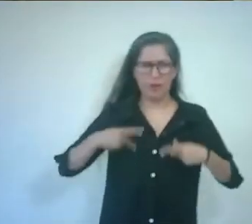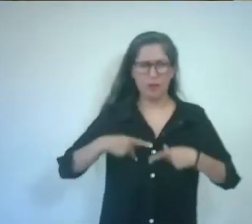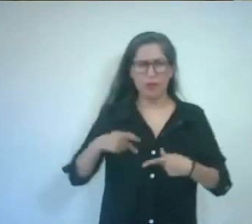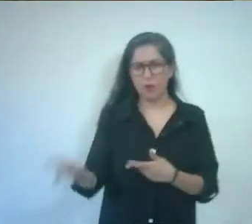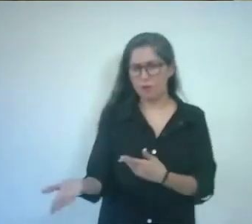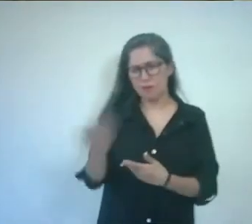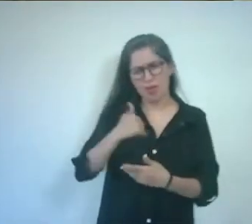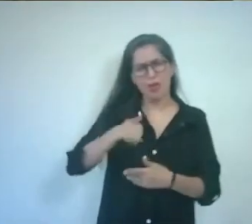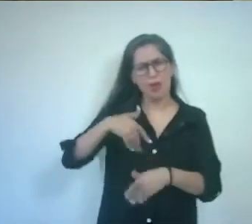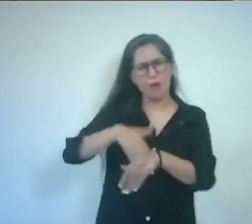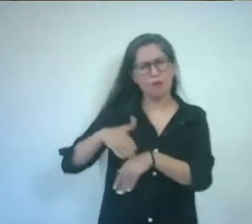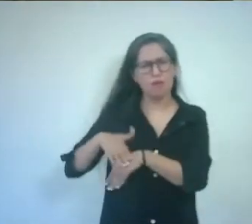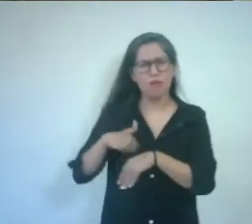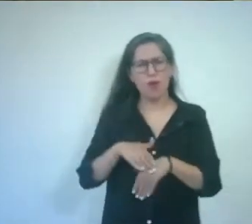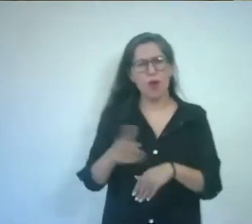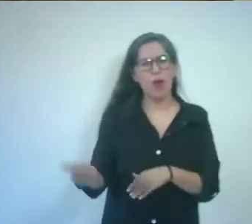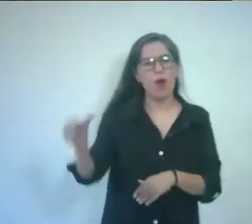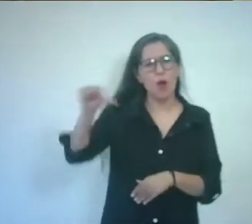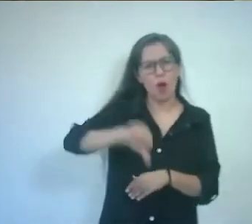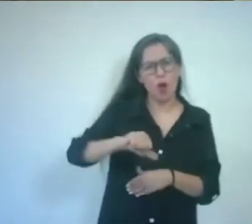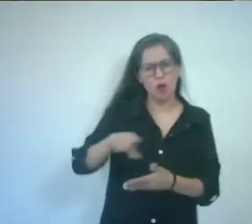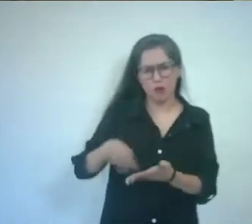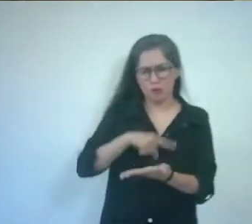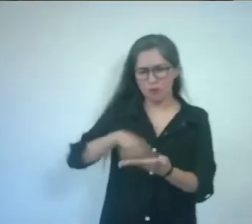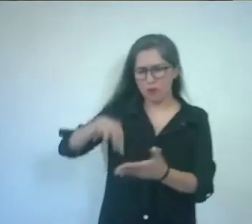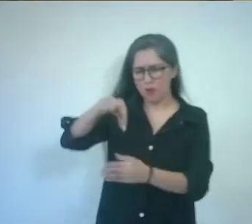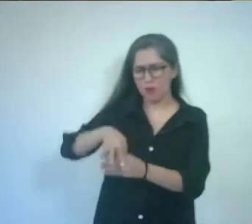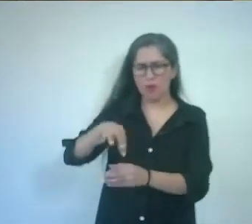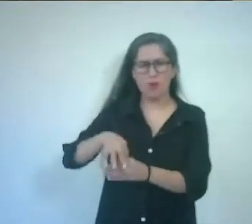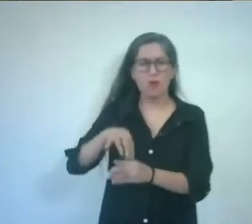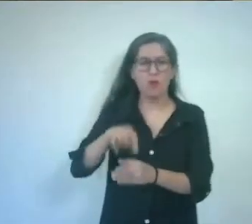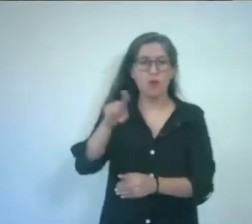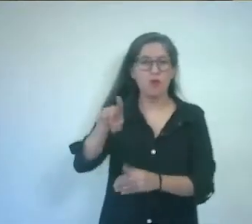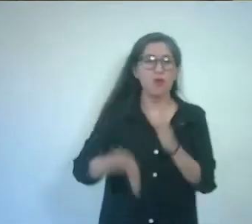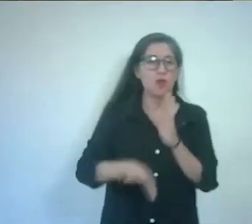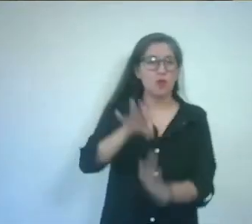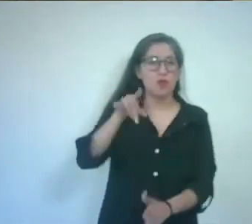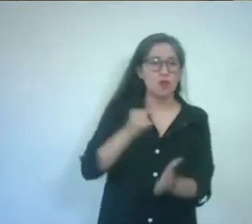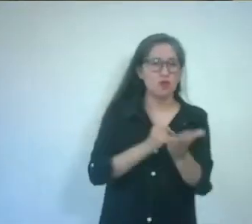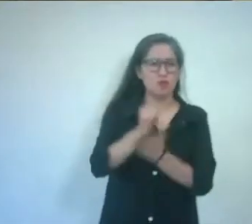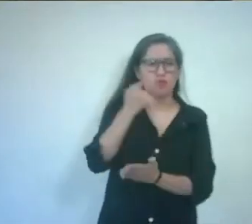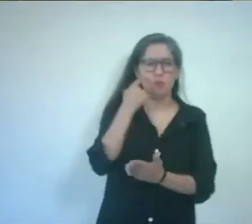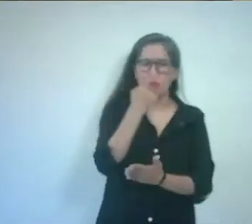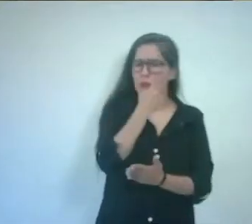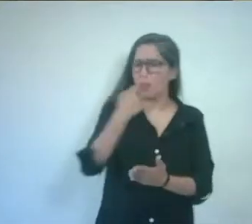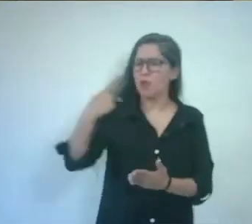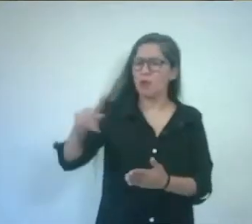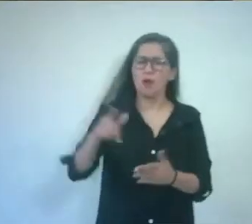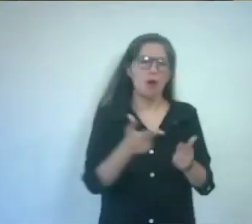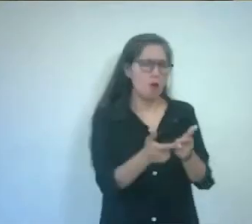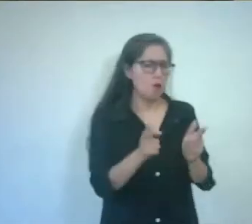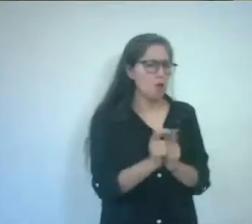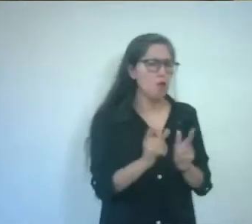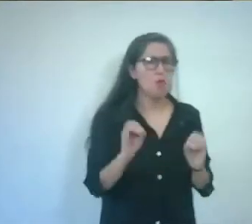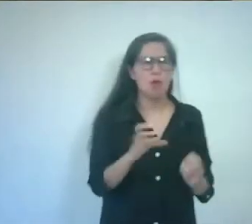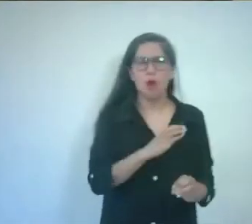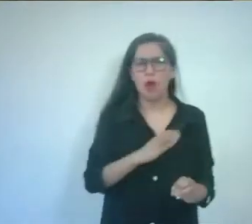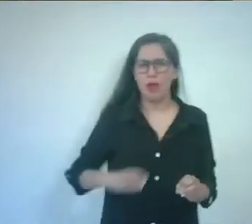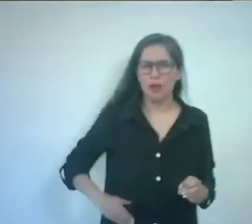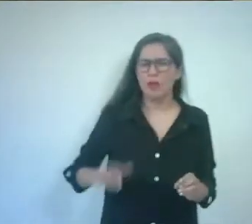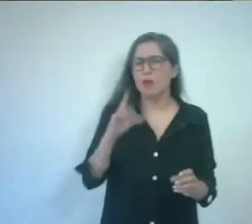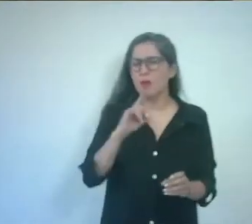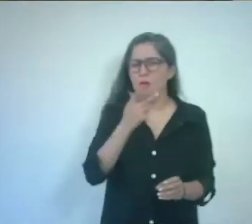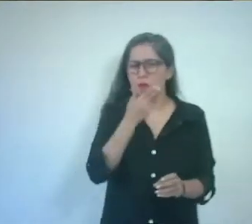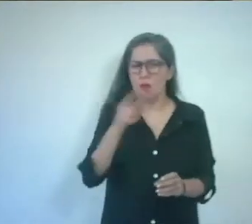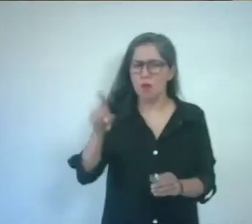el día de hoy a plasmar su decisión respecto a la opción de su preferencia, al partido político, a la candidata, al candidato